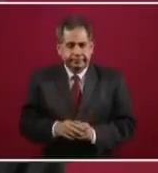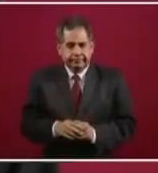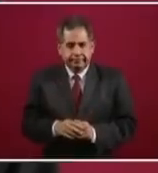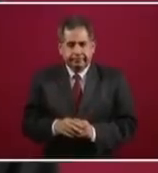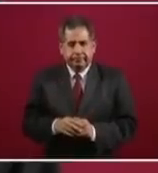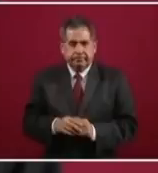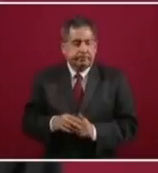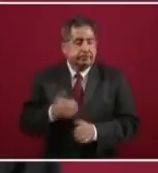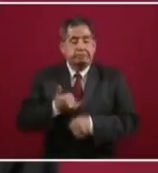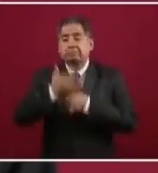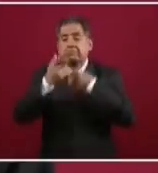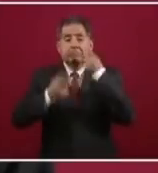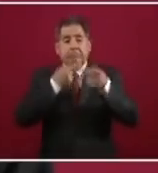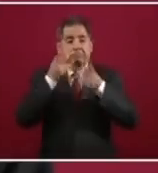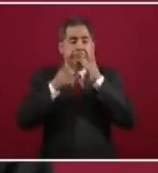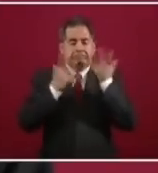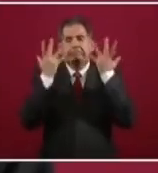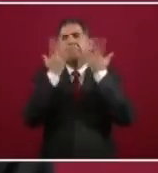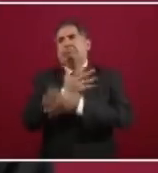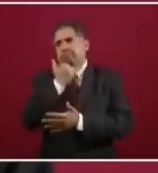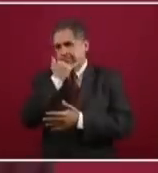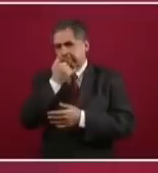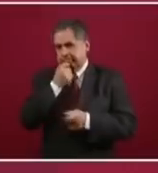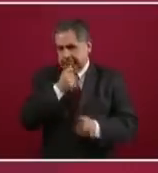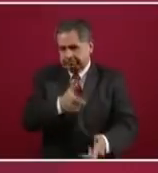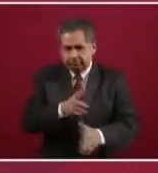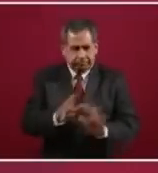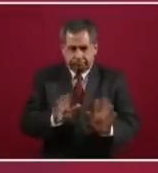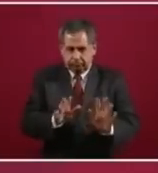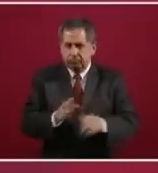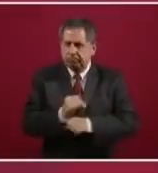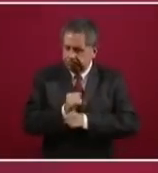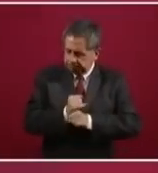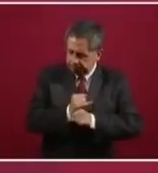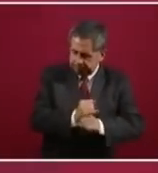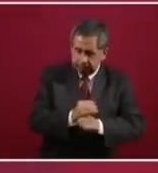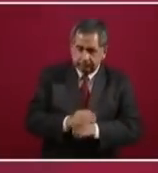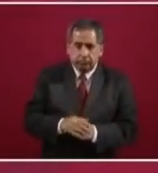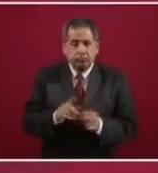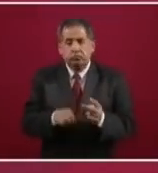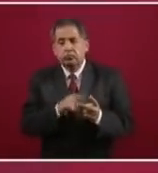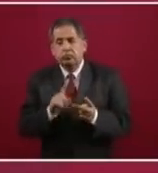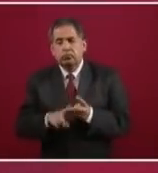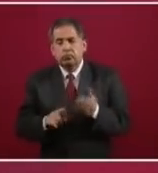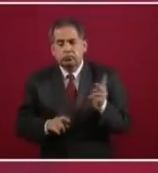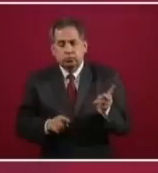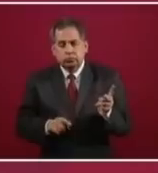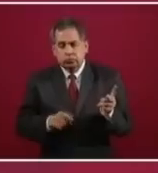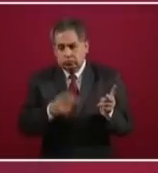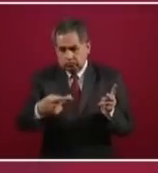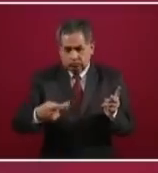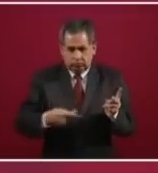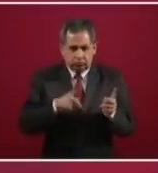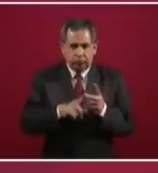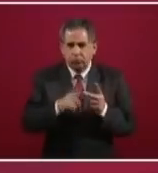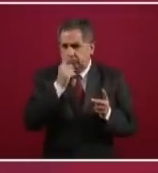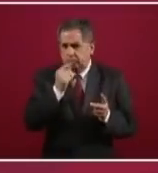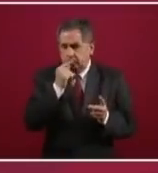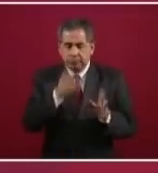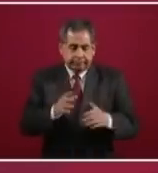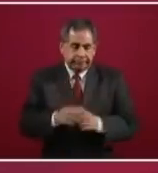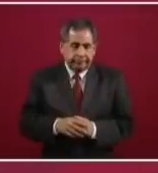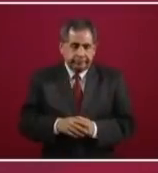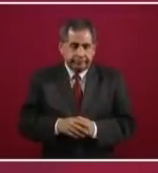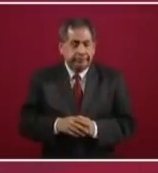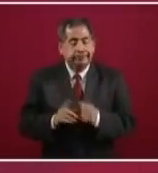cometer imprudencias, pero sí se está trabajando en la investigación. Y acerca de lo que planteas de los policías,